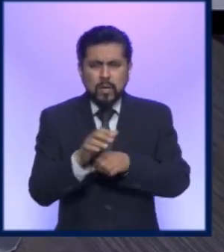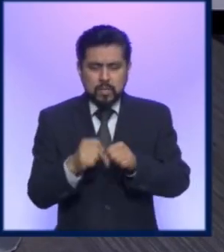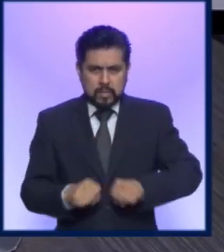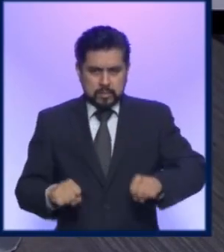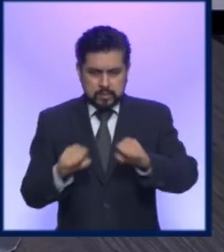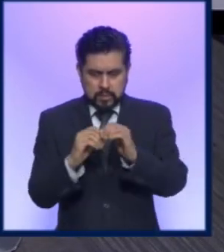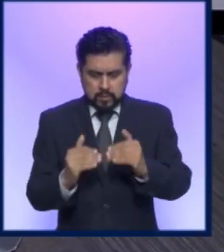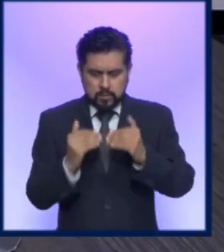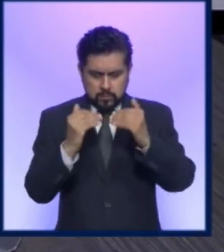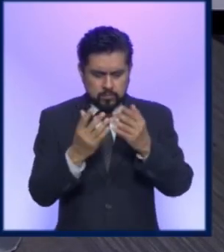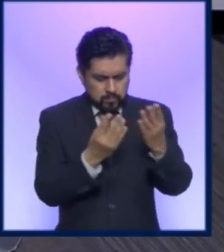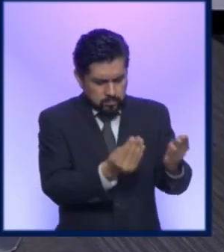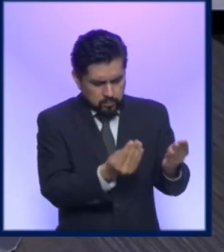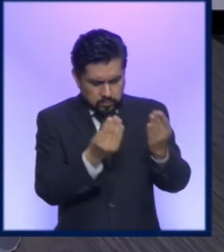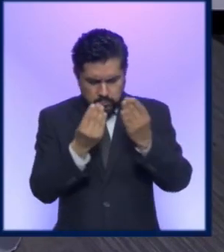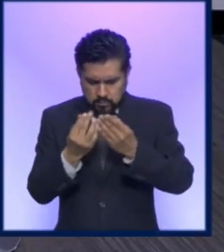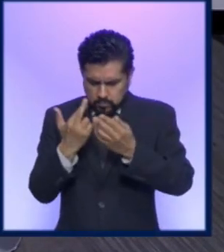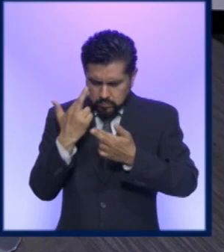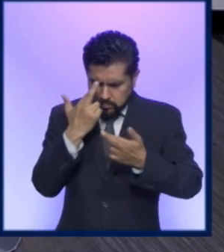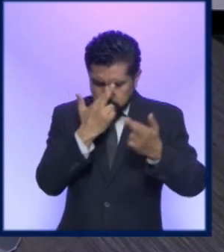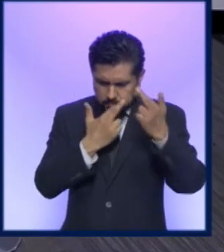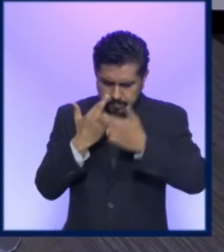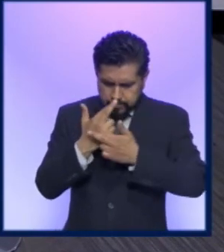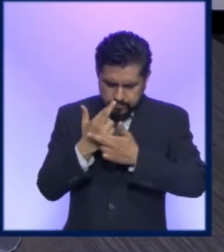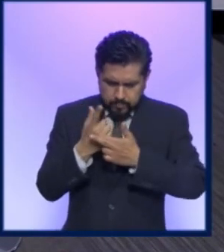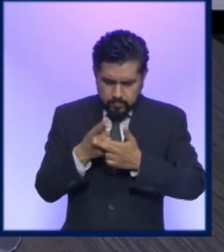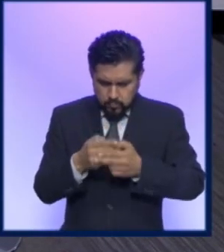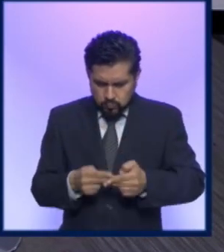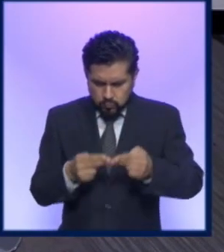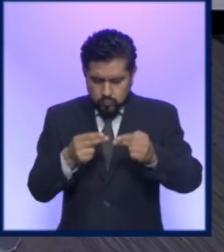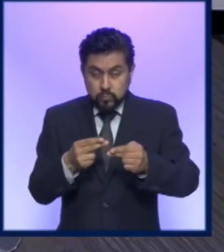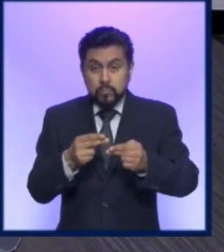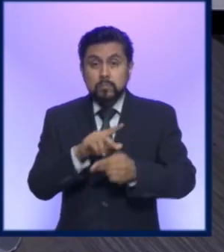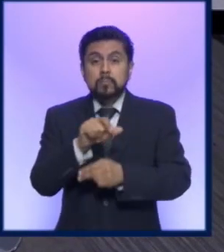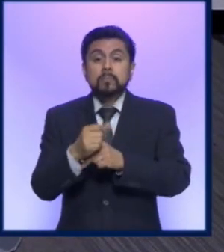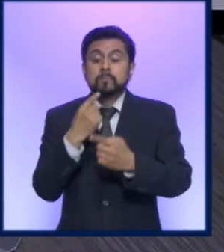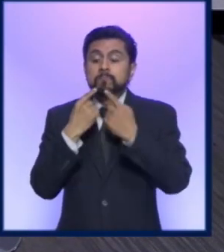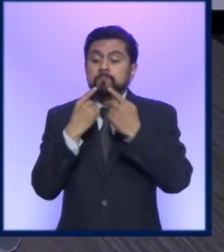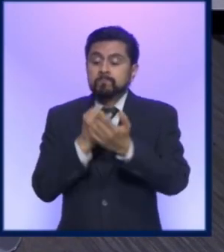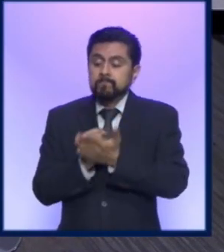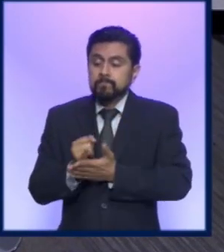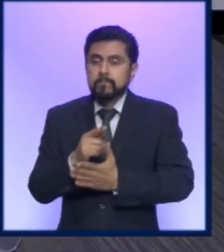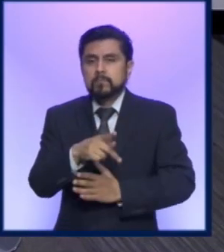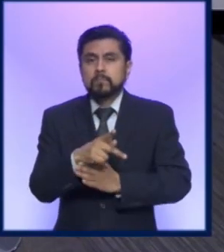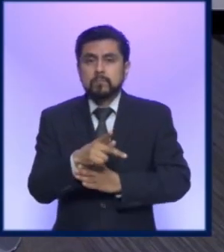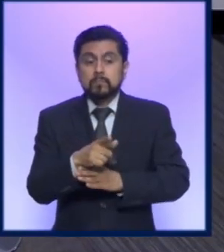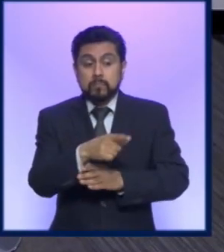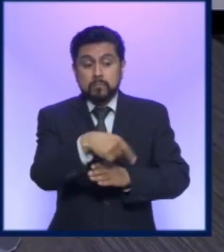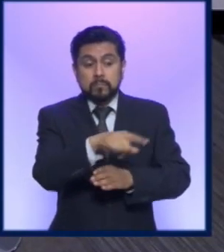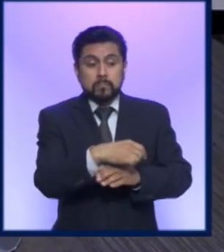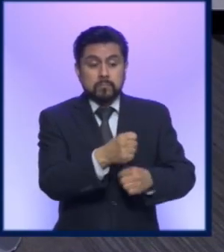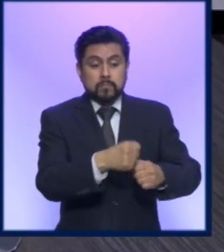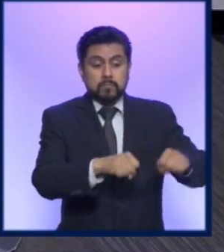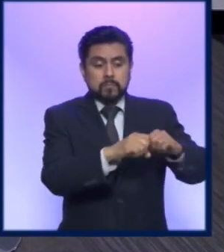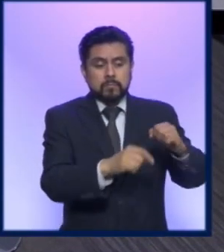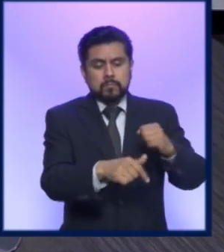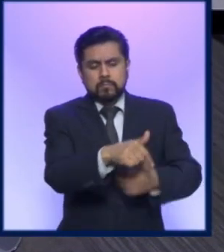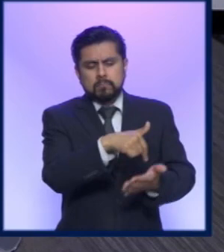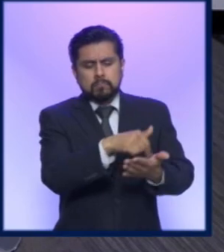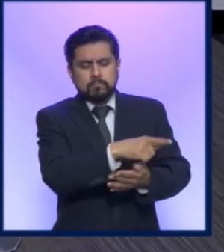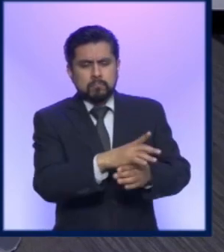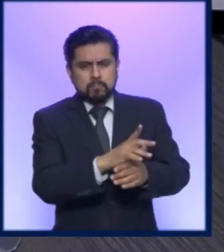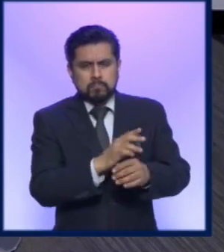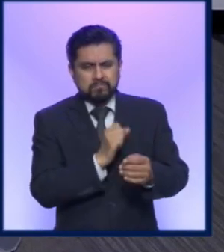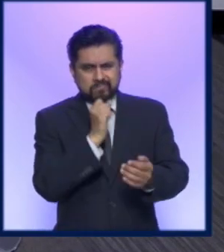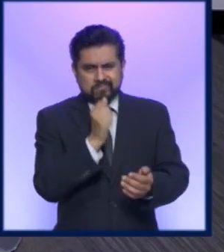al conocer del asunto en recurso de reconsideración lo que determinó fue que esa sanción de inhabilitación que se establece